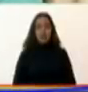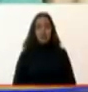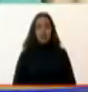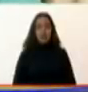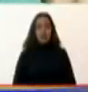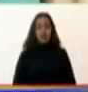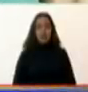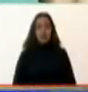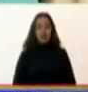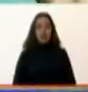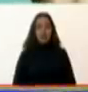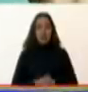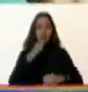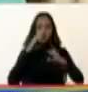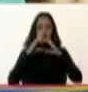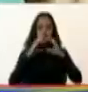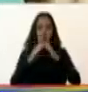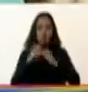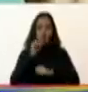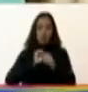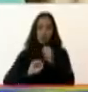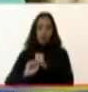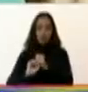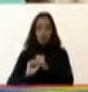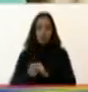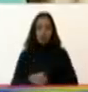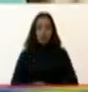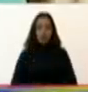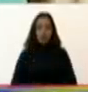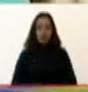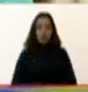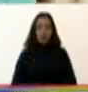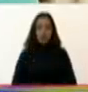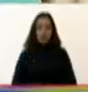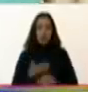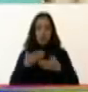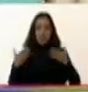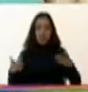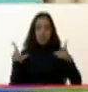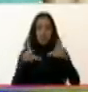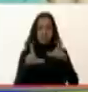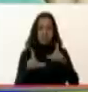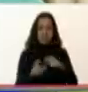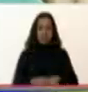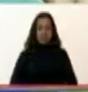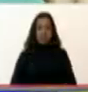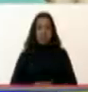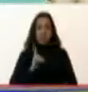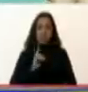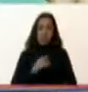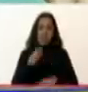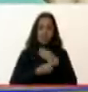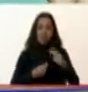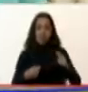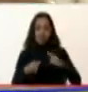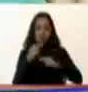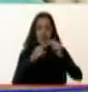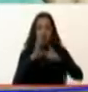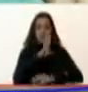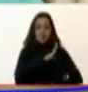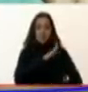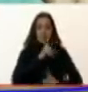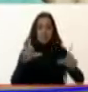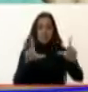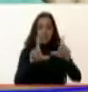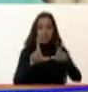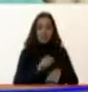Medios contra el hegemonismo de los medios. Y construyendo medios propios,